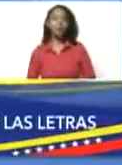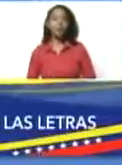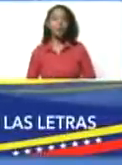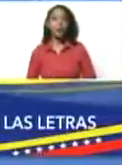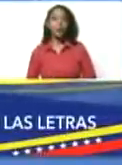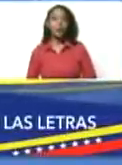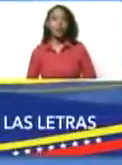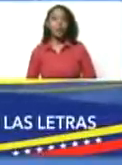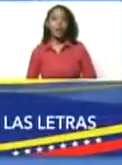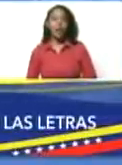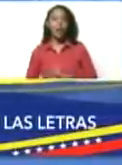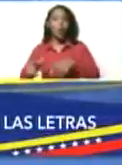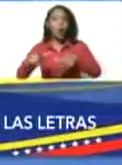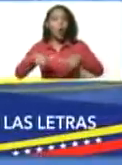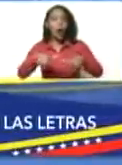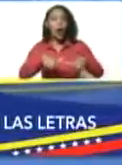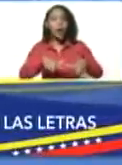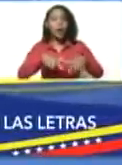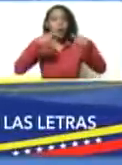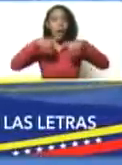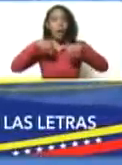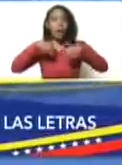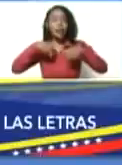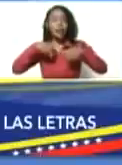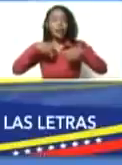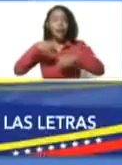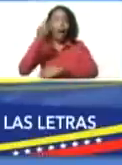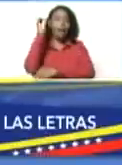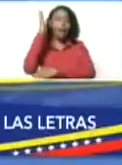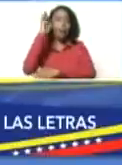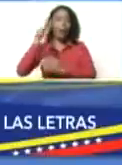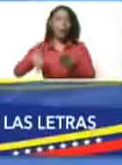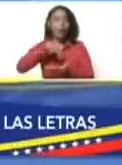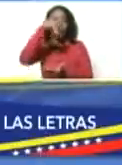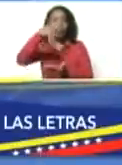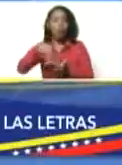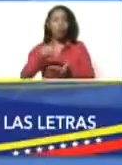los recintos de este Palacio Federal Legislativo.